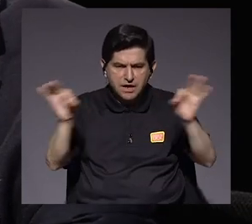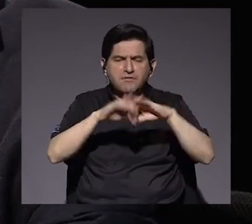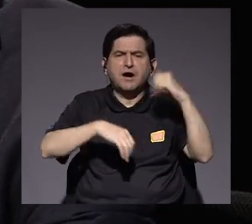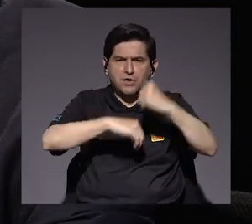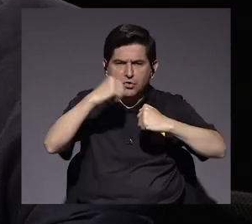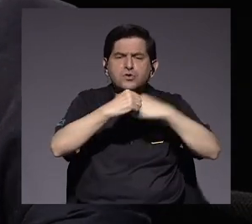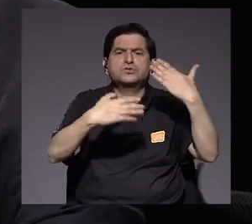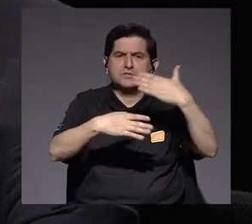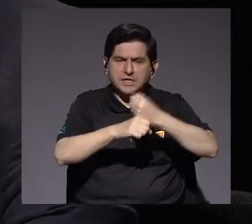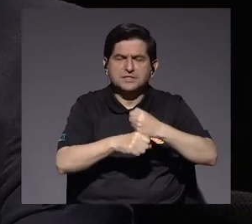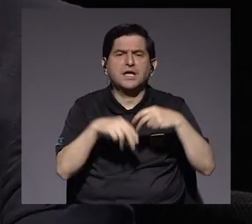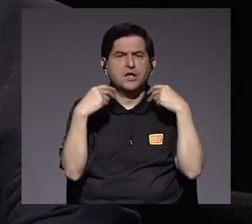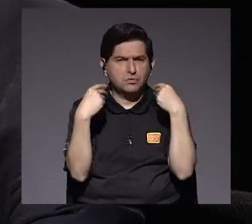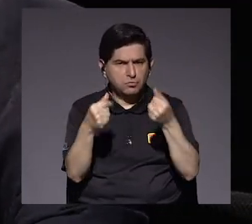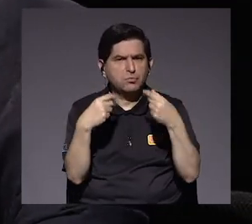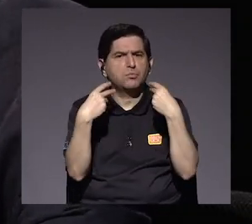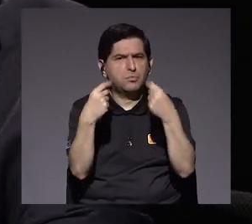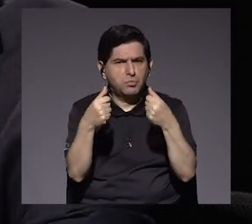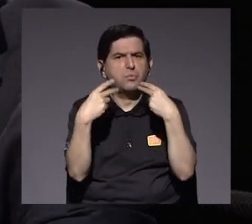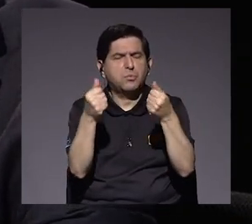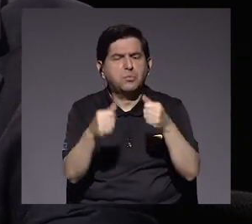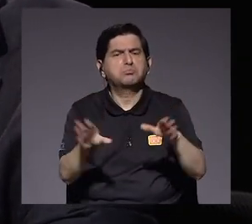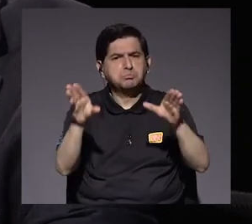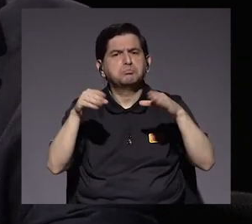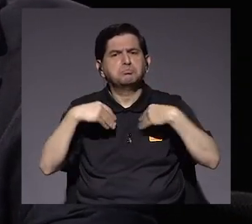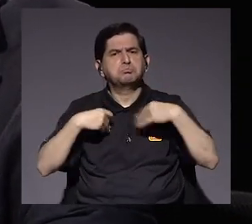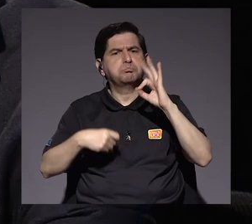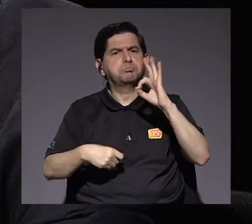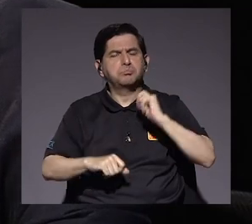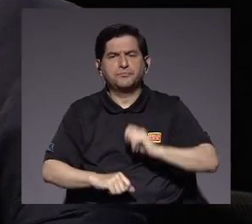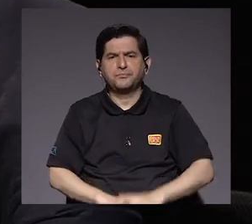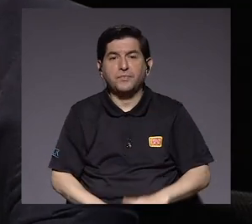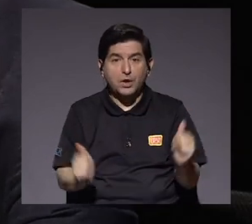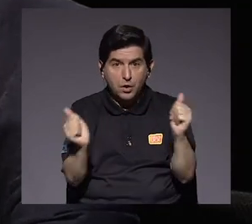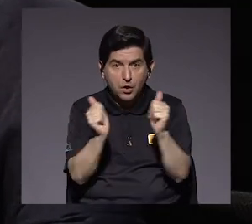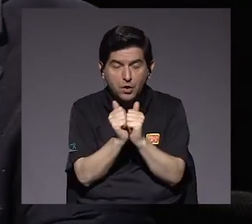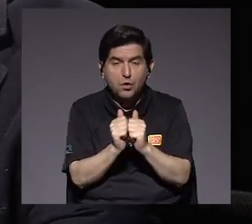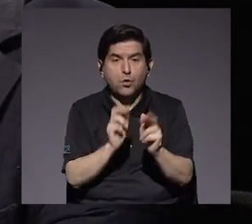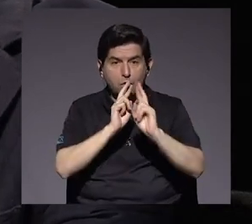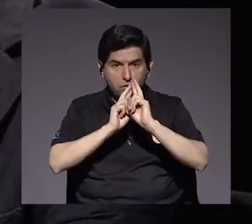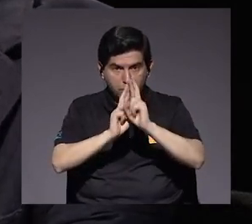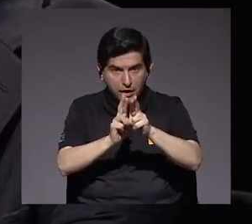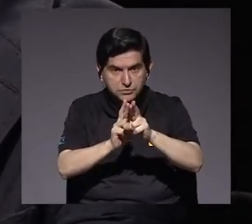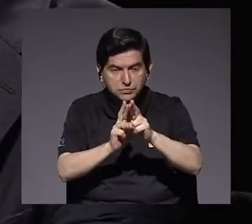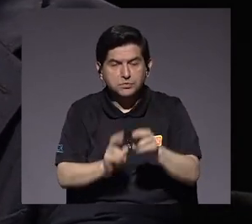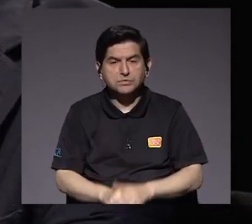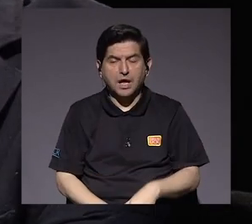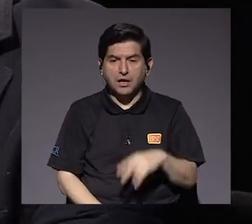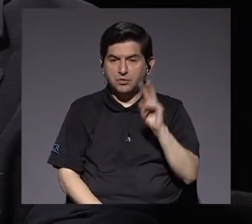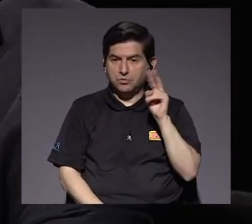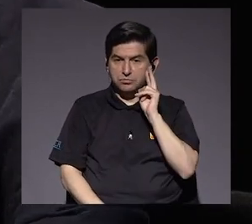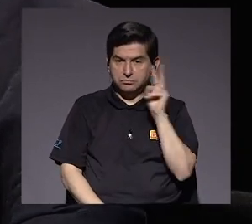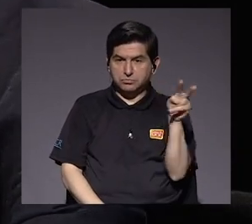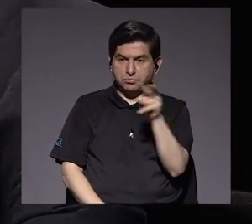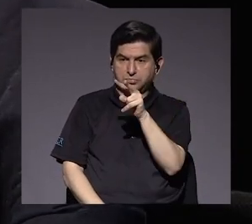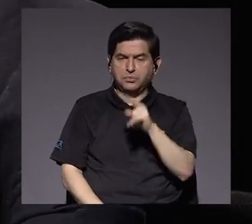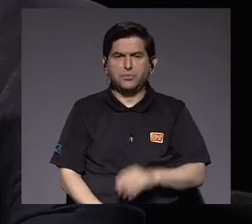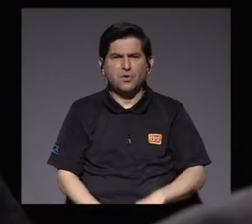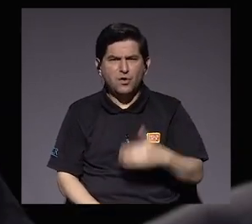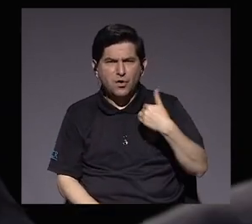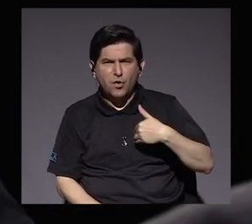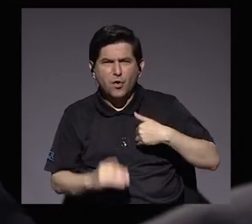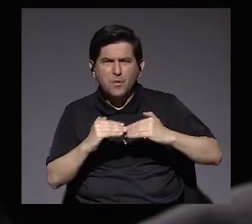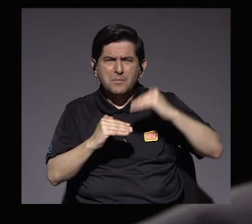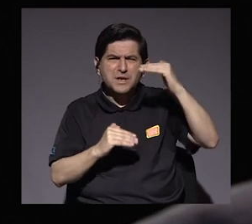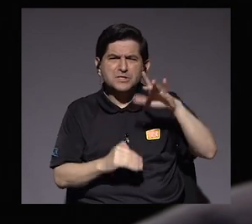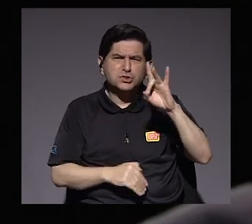importantes de infraestructura a una velocidad aceptable, sí. ¿verdad? Y con un resultado, digamos, a la vista. Todo el mundo se pregunta, un hombre